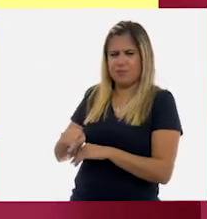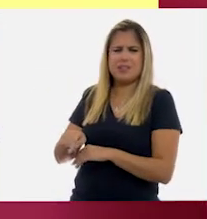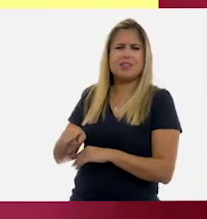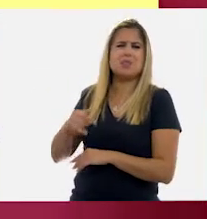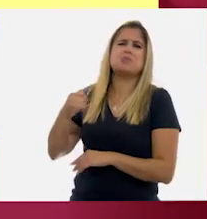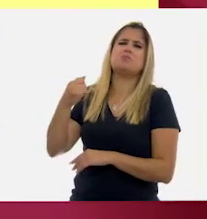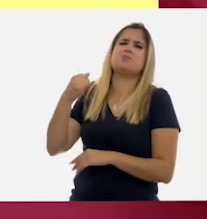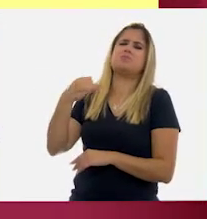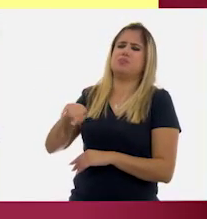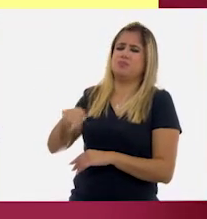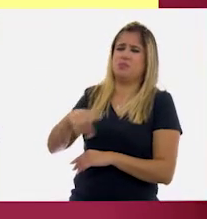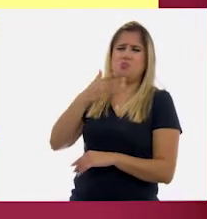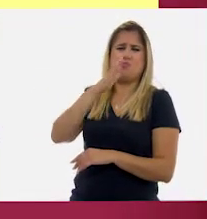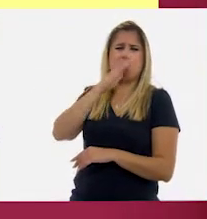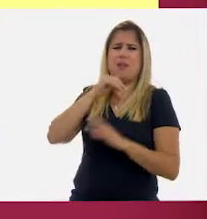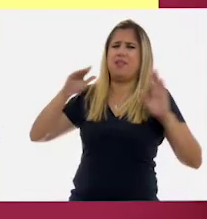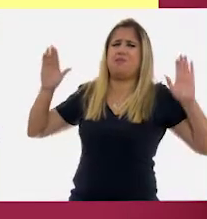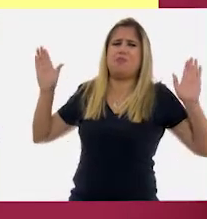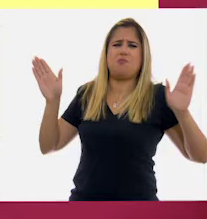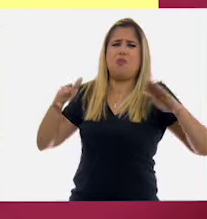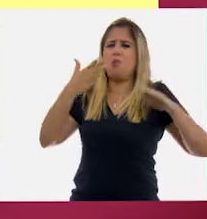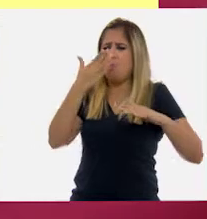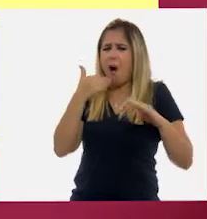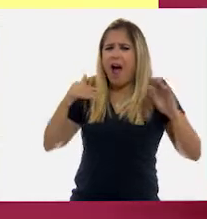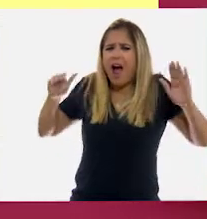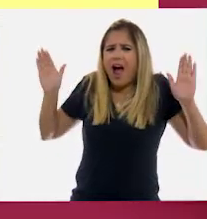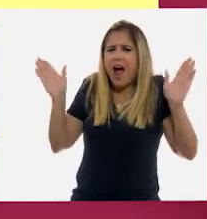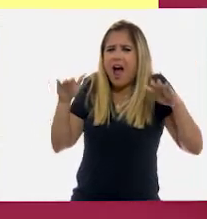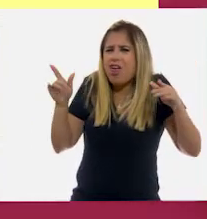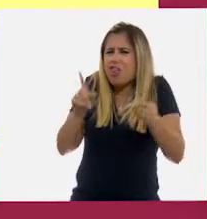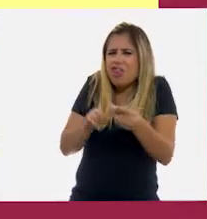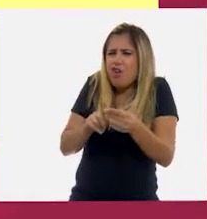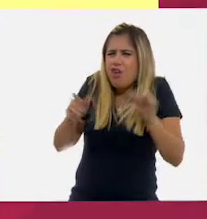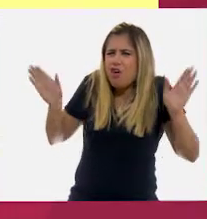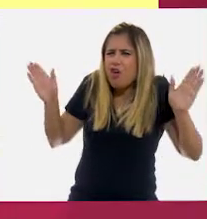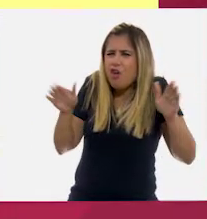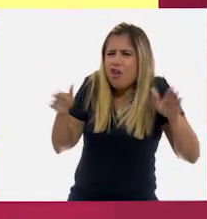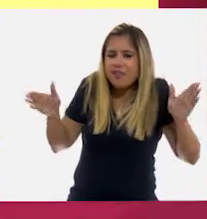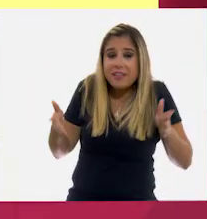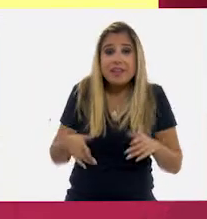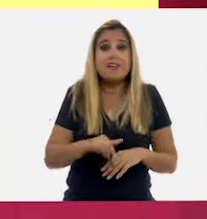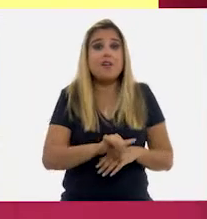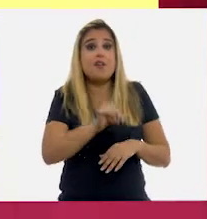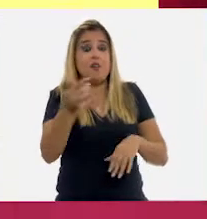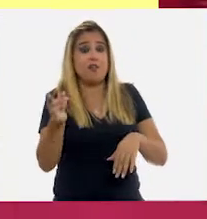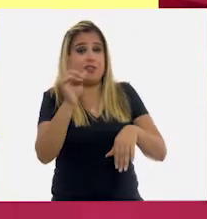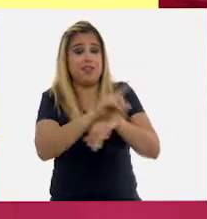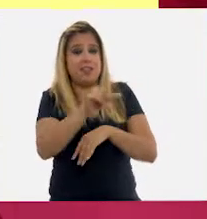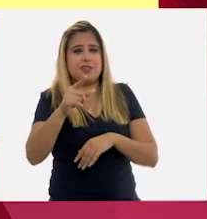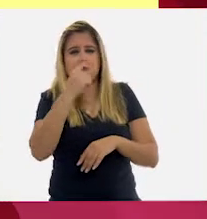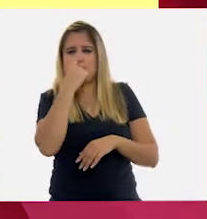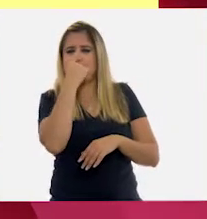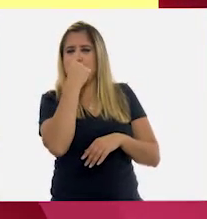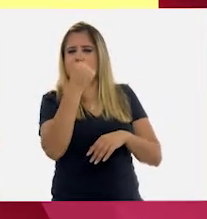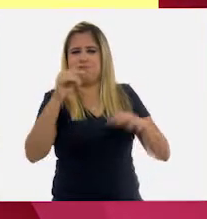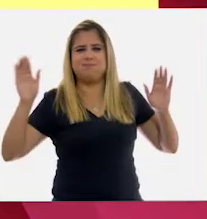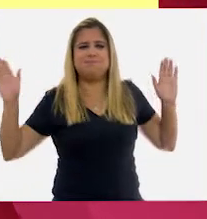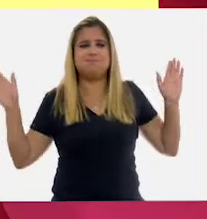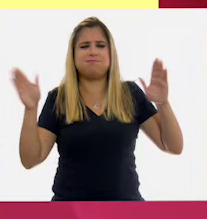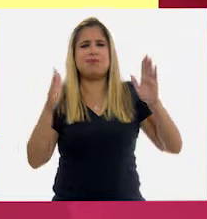no podía volar porque no tenía alas. Otro día les dijo a dos zopilotes que le enseñaran a